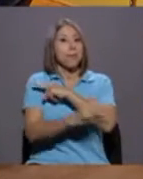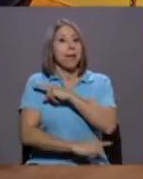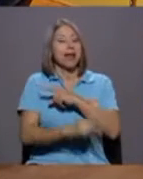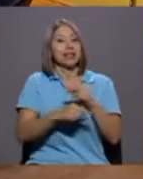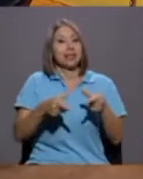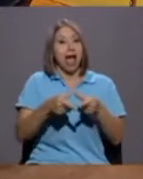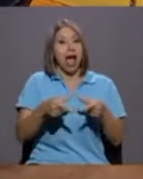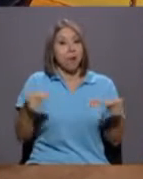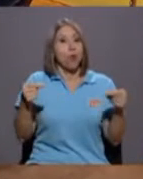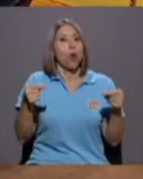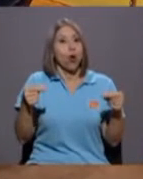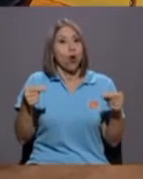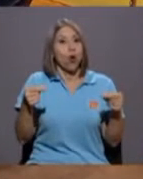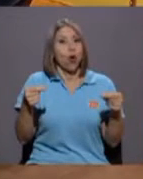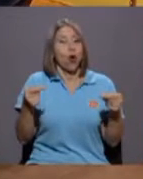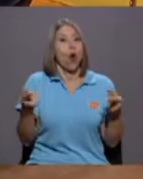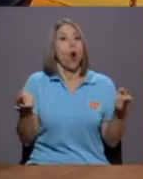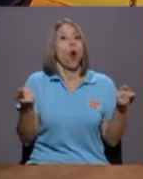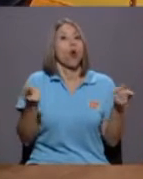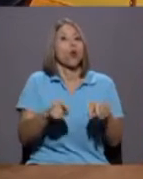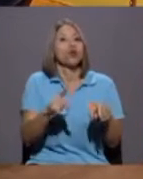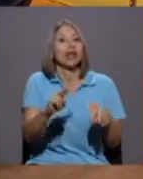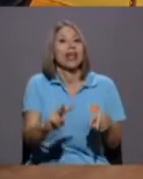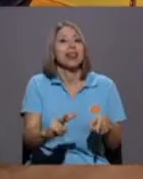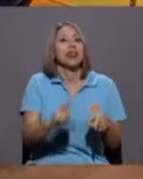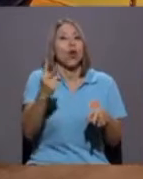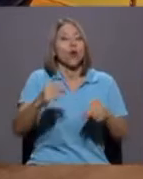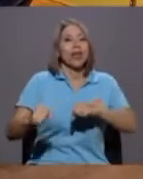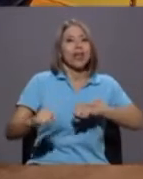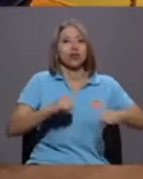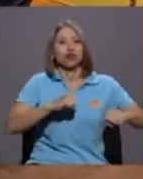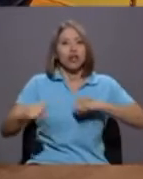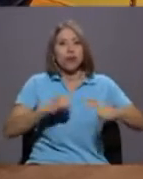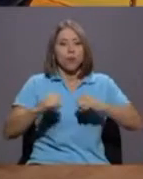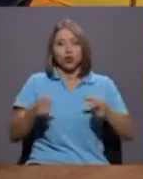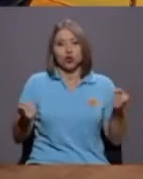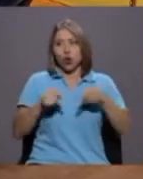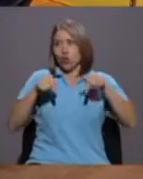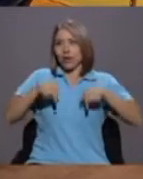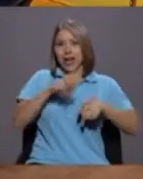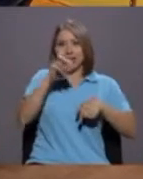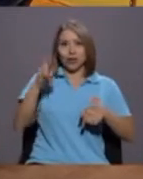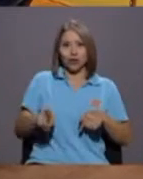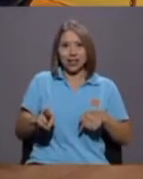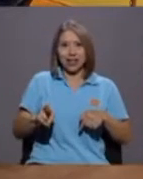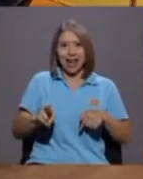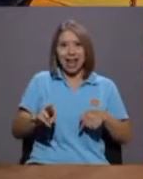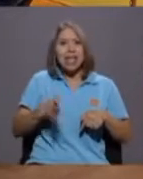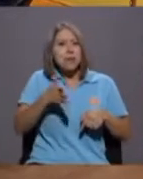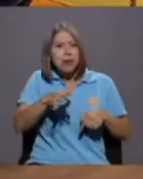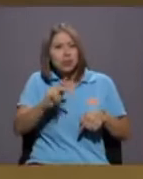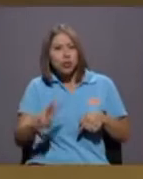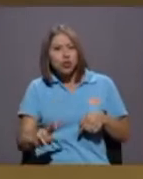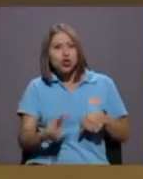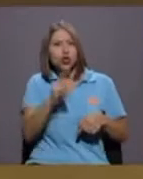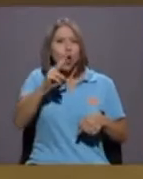ocurren el doble de los terremotos que ocurren aquí y más o menos al doble de la intensidad. Y no